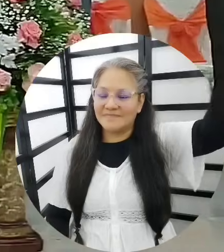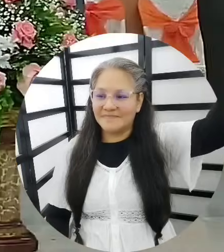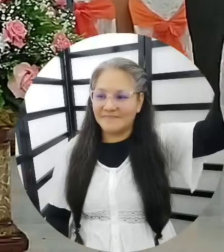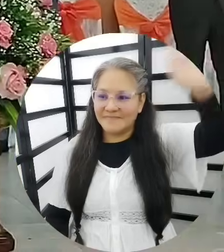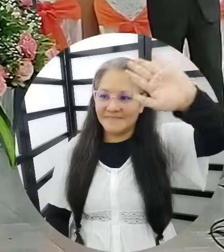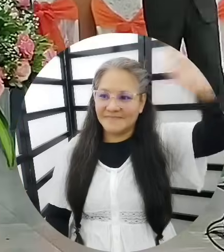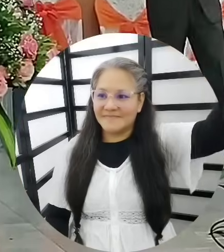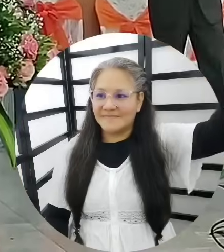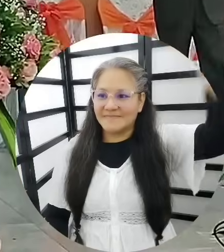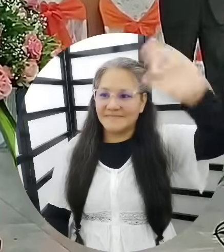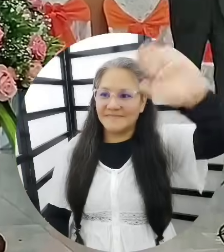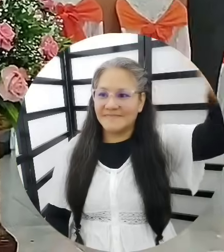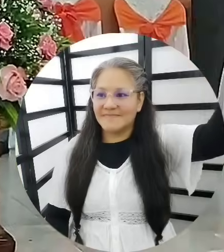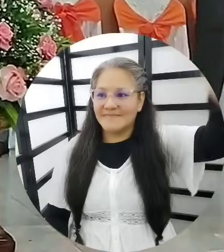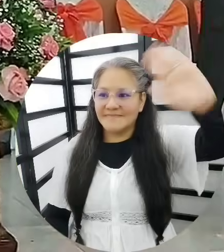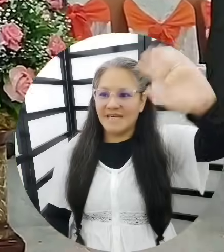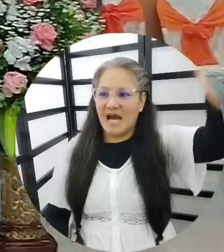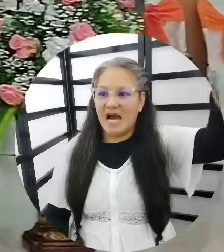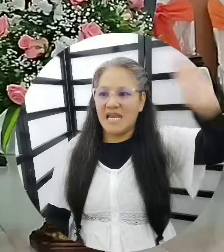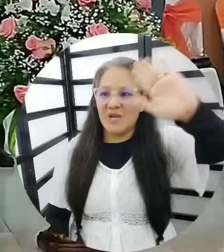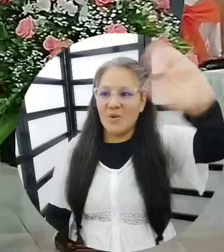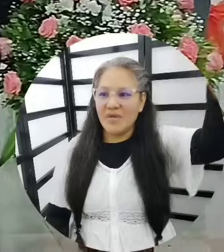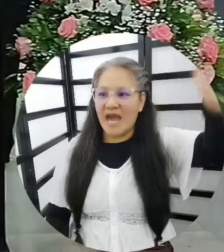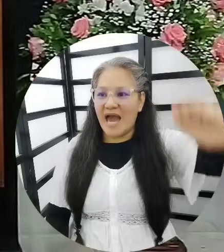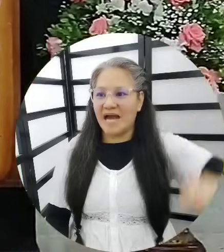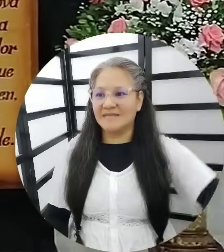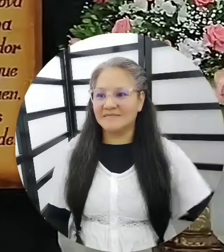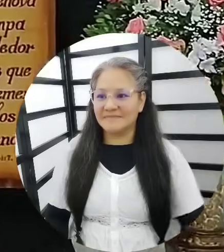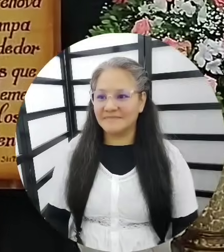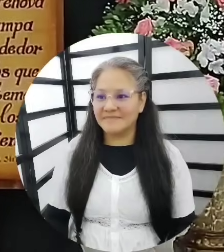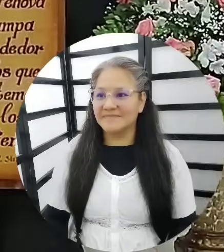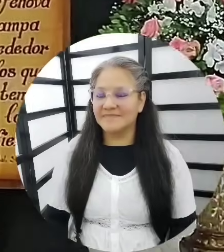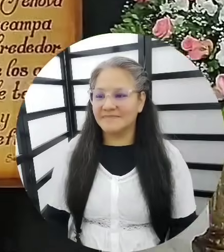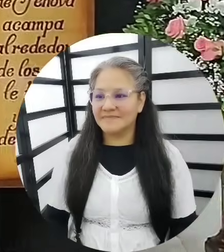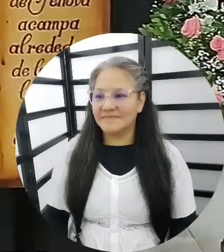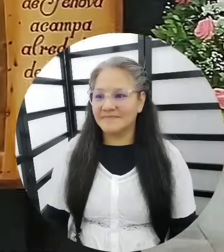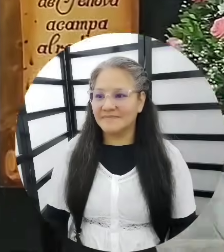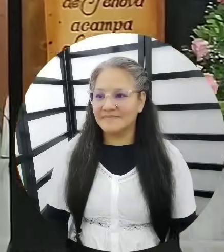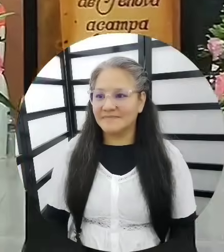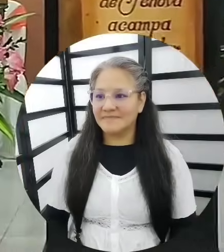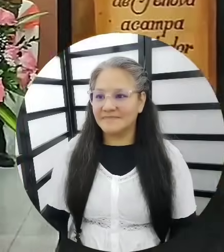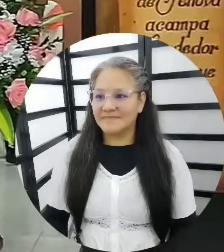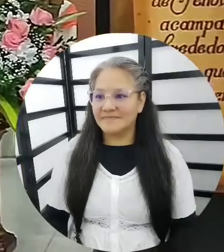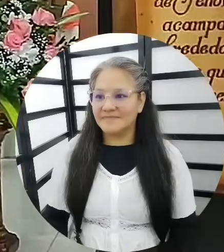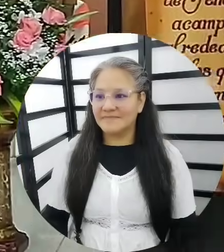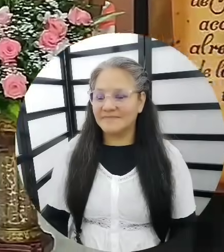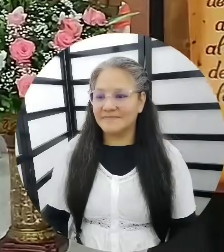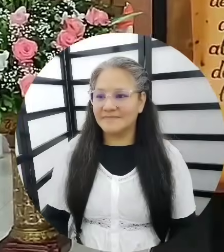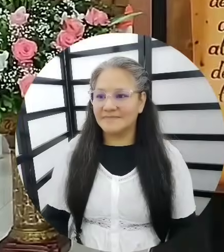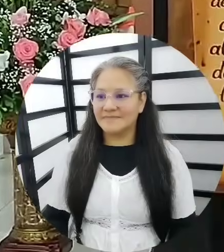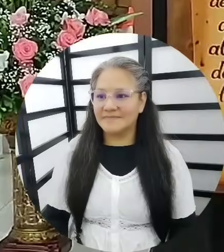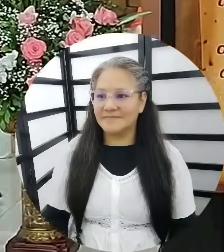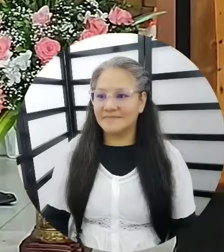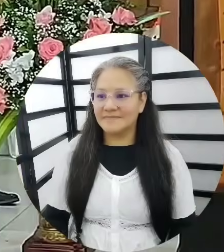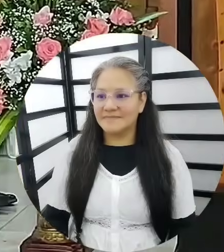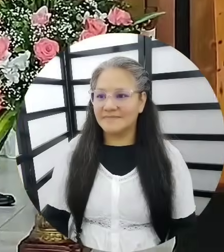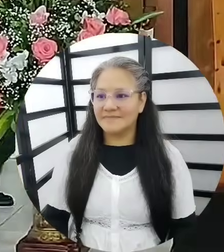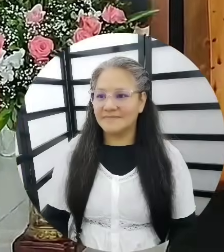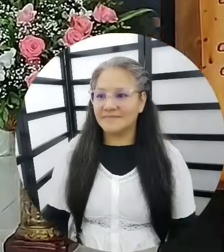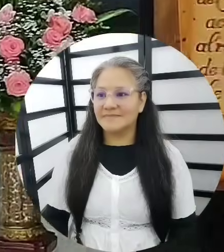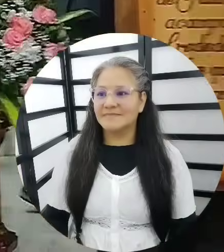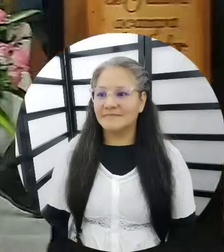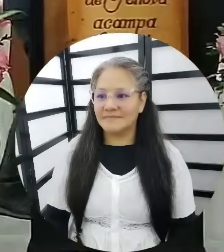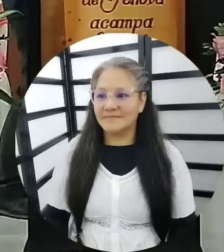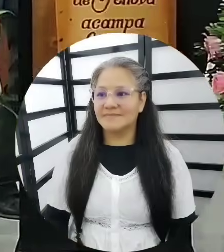la obra va creciendo, y el hermano allá necesita uno allá en Pekín, donde él vive, se le envía uno para Pekín, y el otro